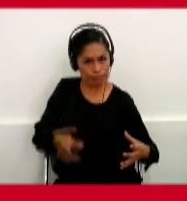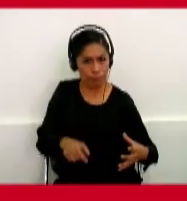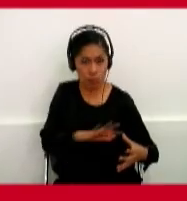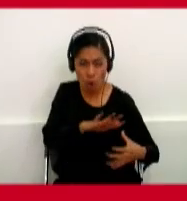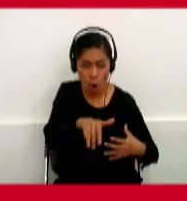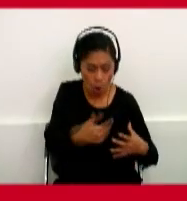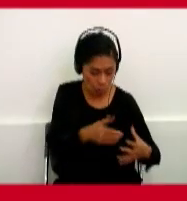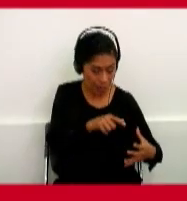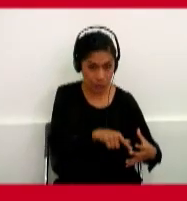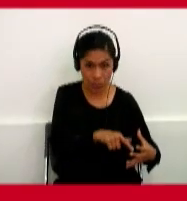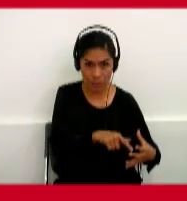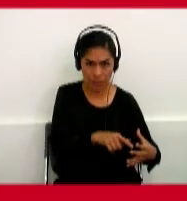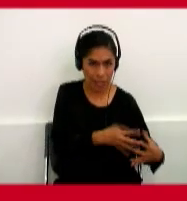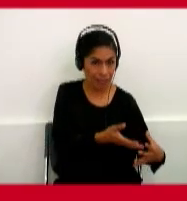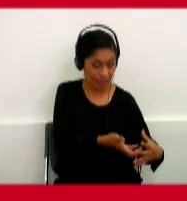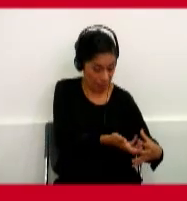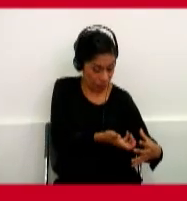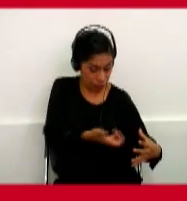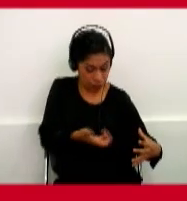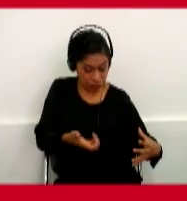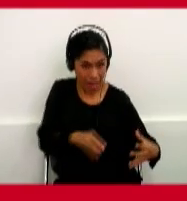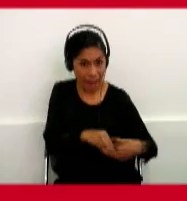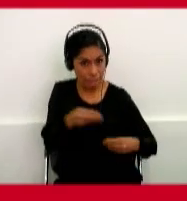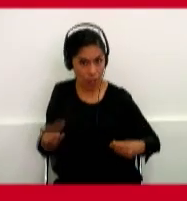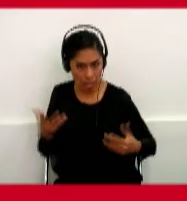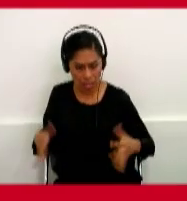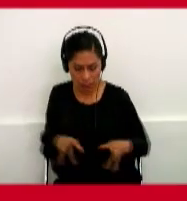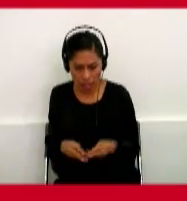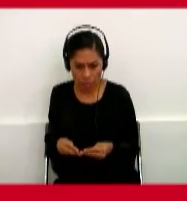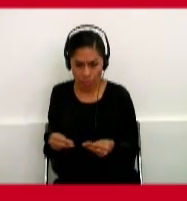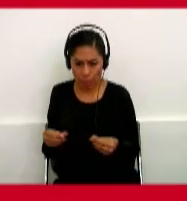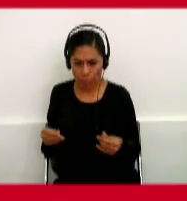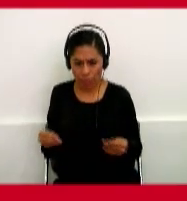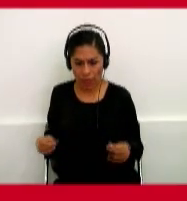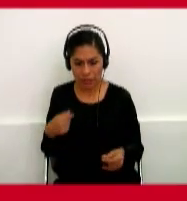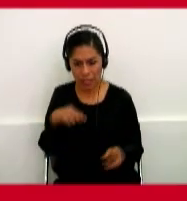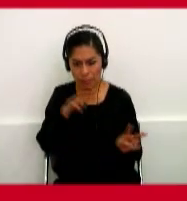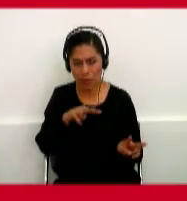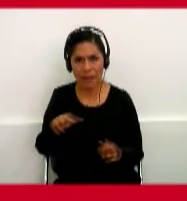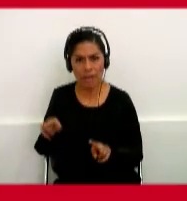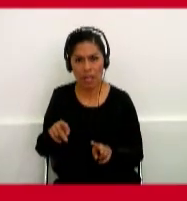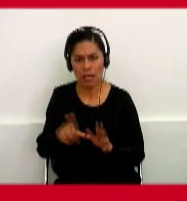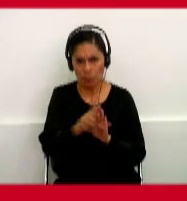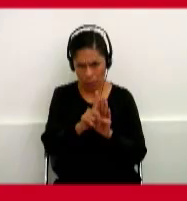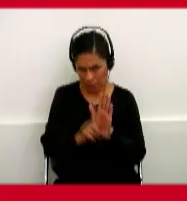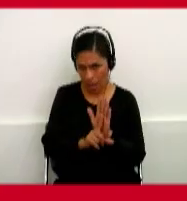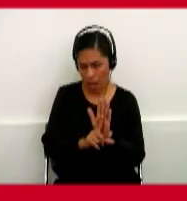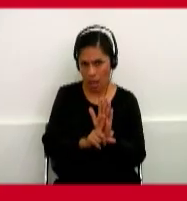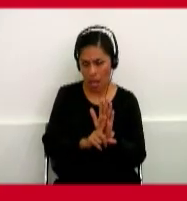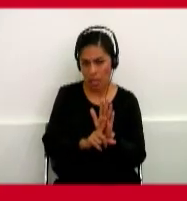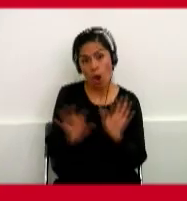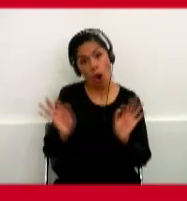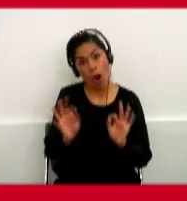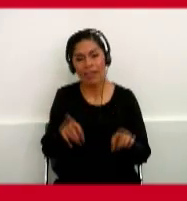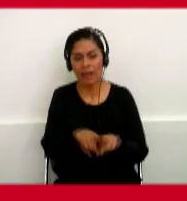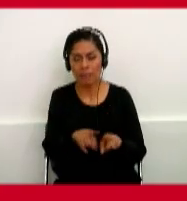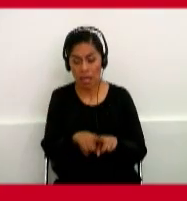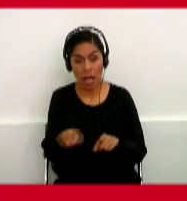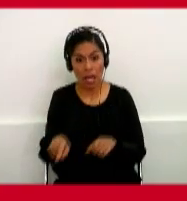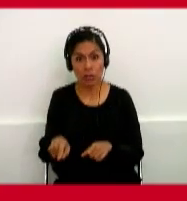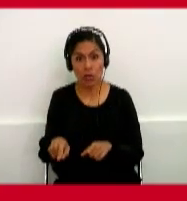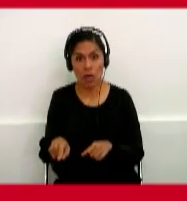ese material que está fuera es dilución. Y como pueden ver en el gráfico, la dilución puede tener ley como también puede ser desmonte.